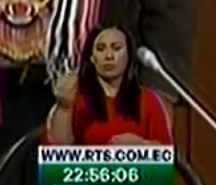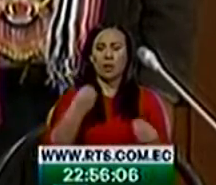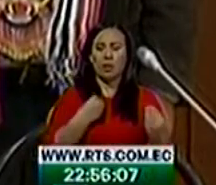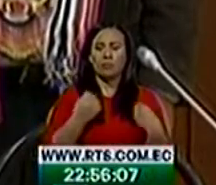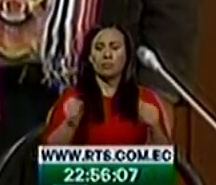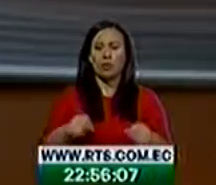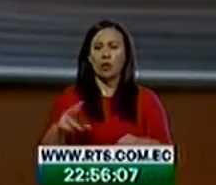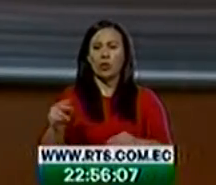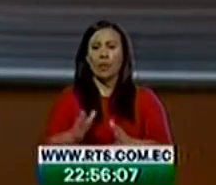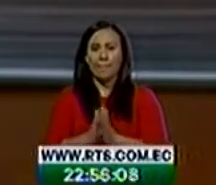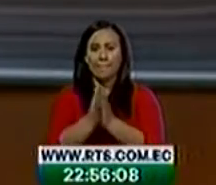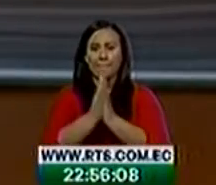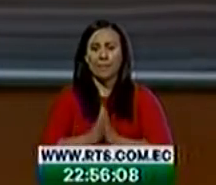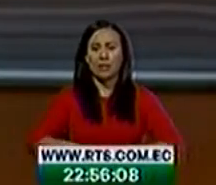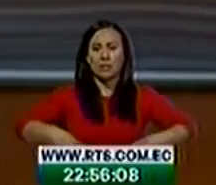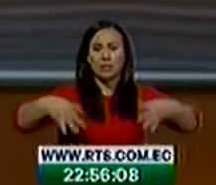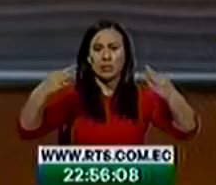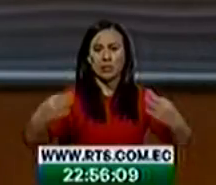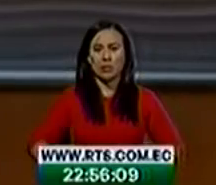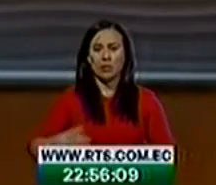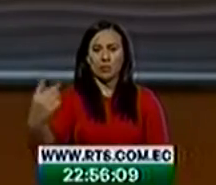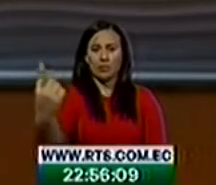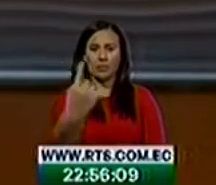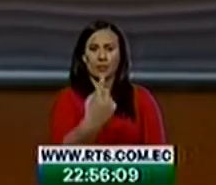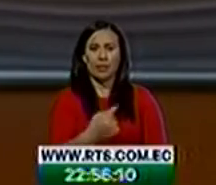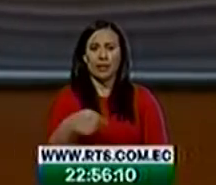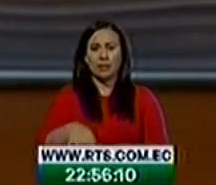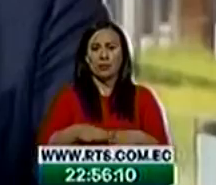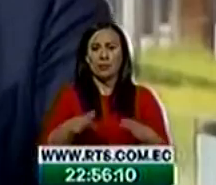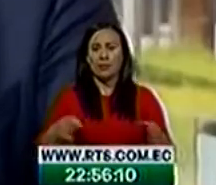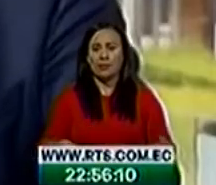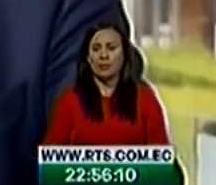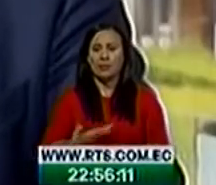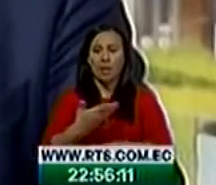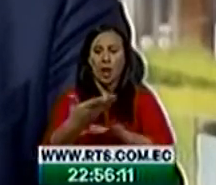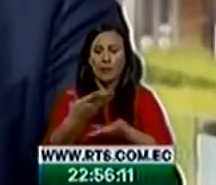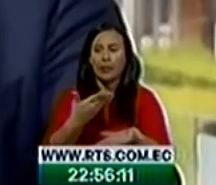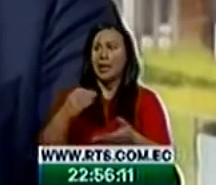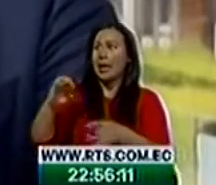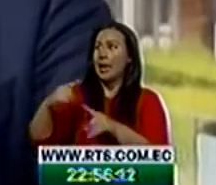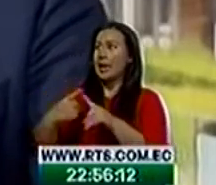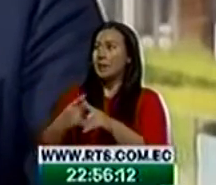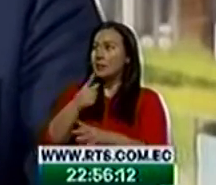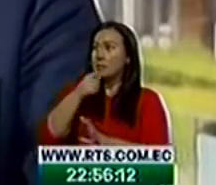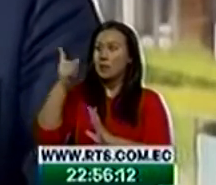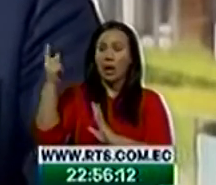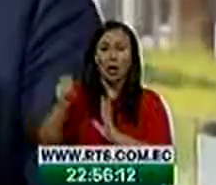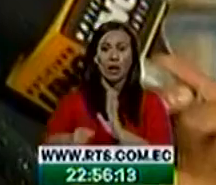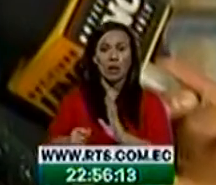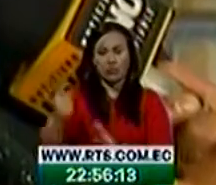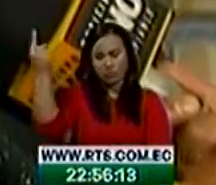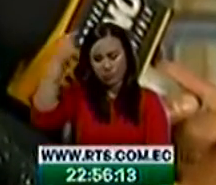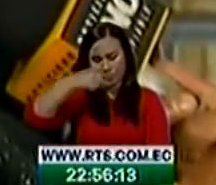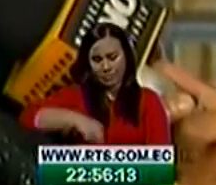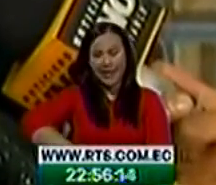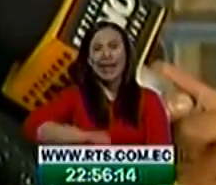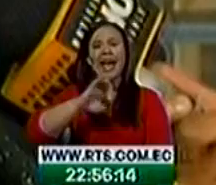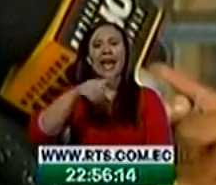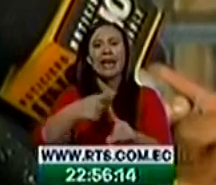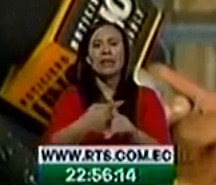que se hará la solicitud formal para que comparezca ante esta mesa legislativa el ex jefe de Estado Rafael Correa. En vista de